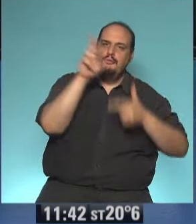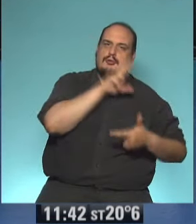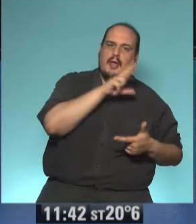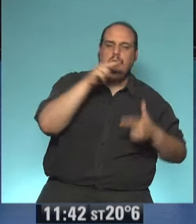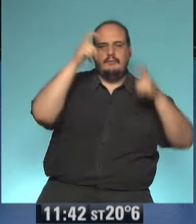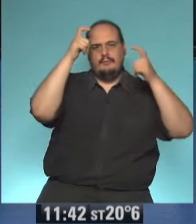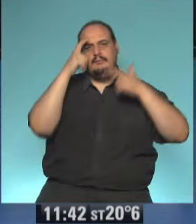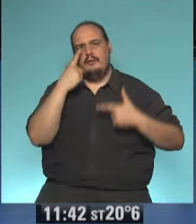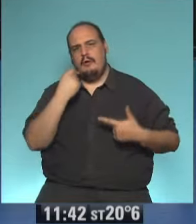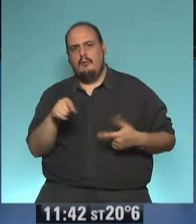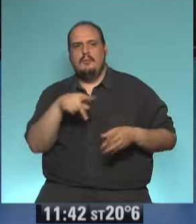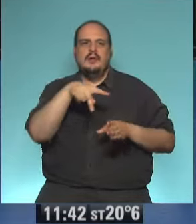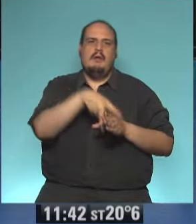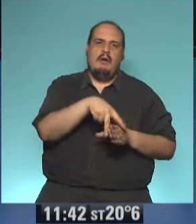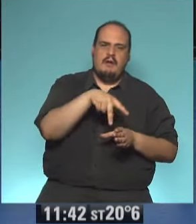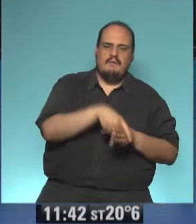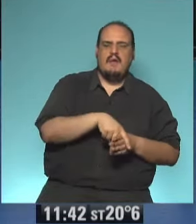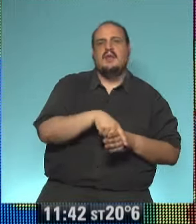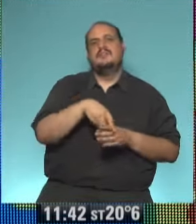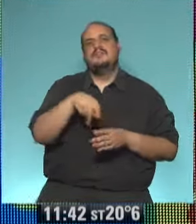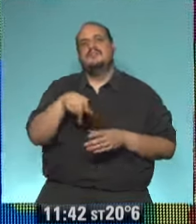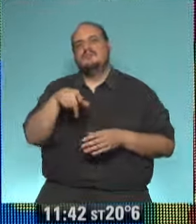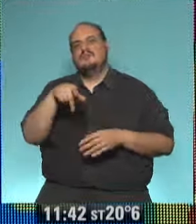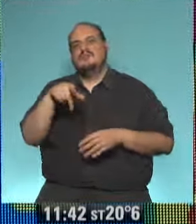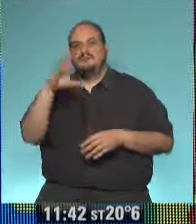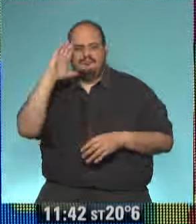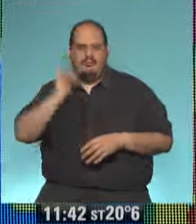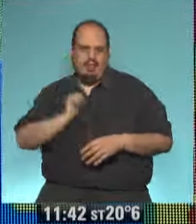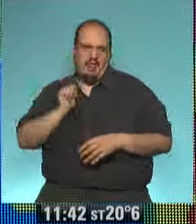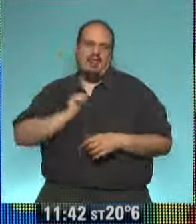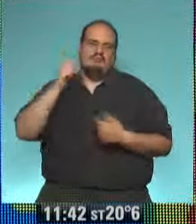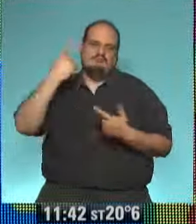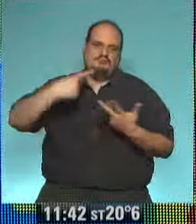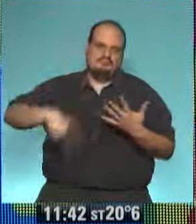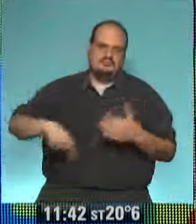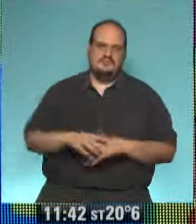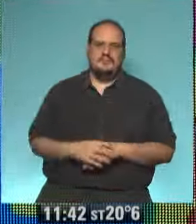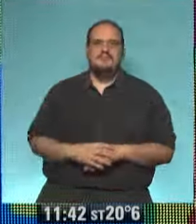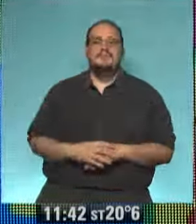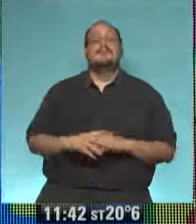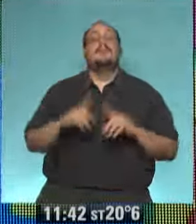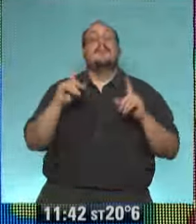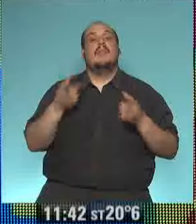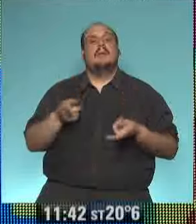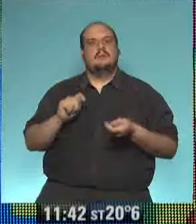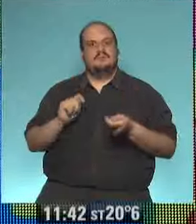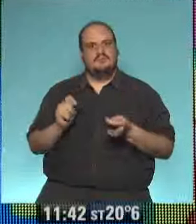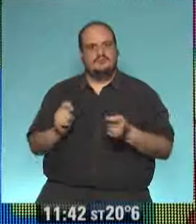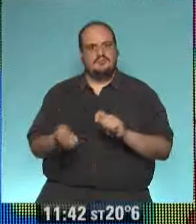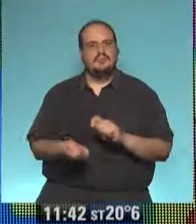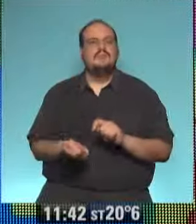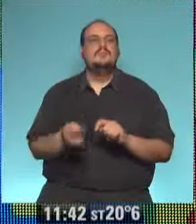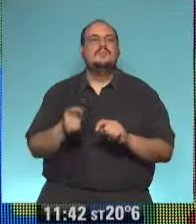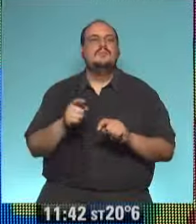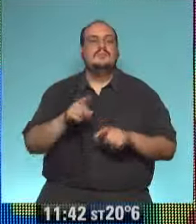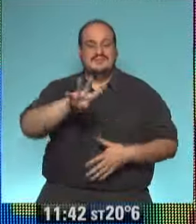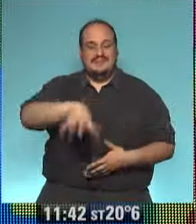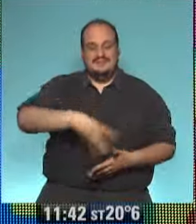rey, los caballos, los peones y etcétera. Sí, exactamente. Y bueno, y después también se van transformando, ¿no? Hay algunos